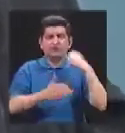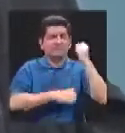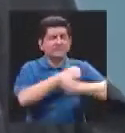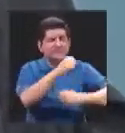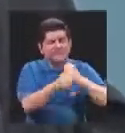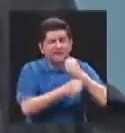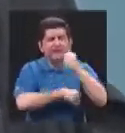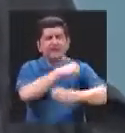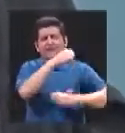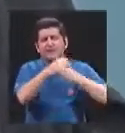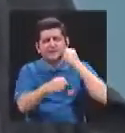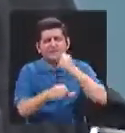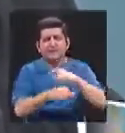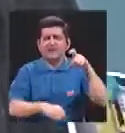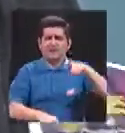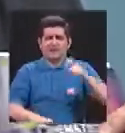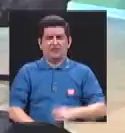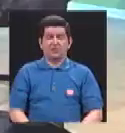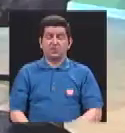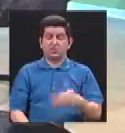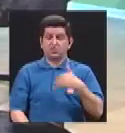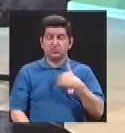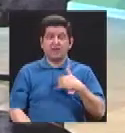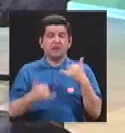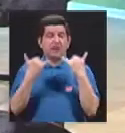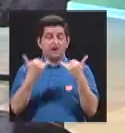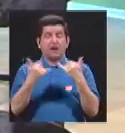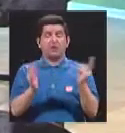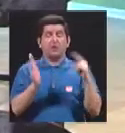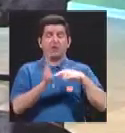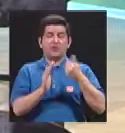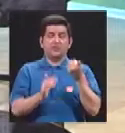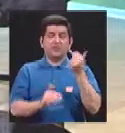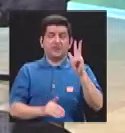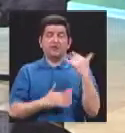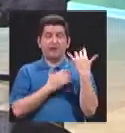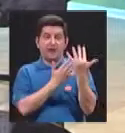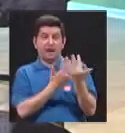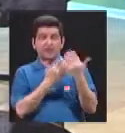cinematográficos a veces duran años. Entonces, por ejemplo, tenemos ahora para el